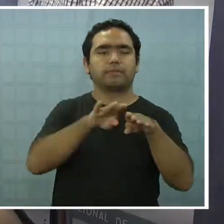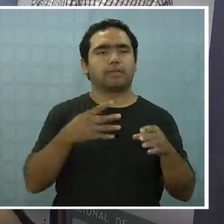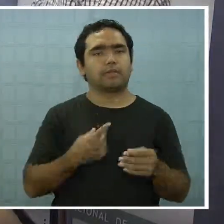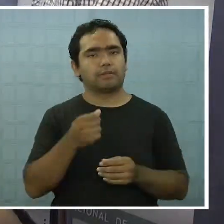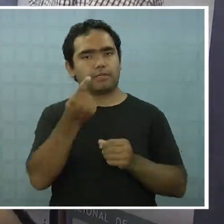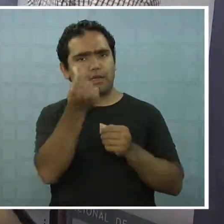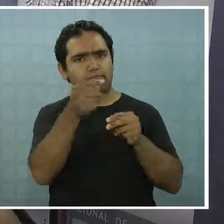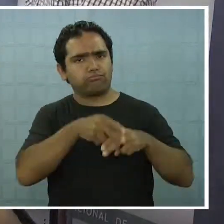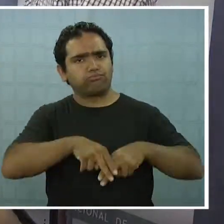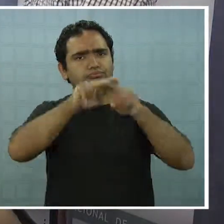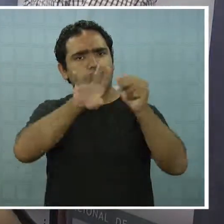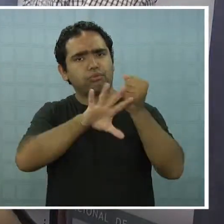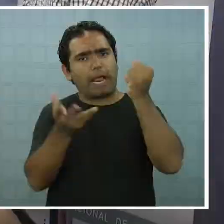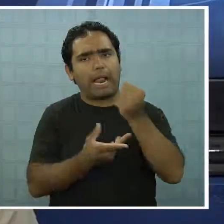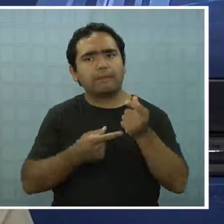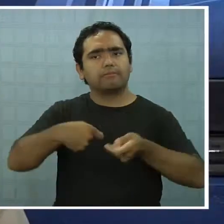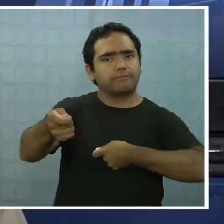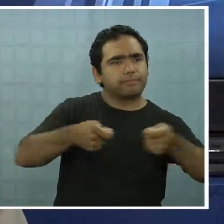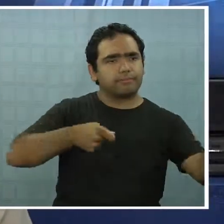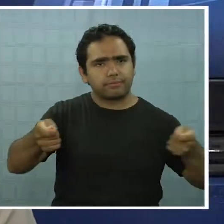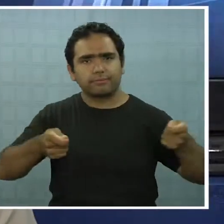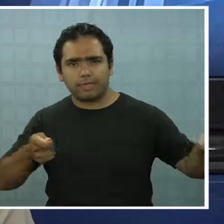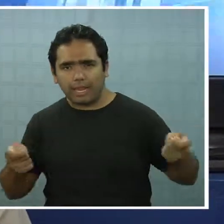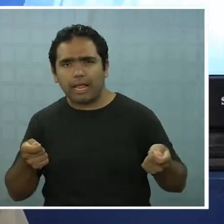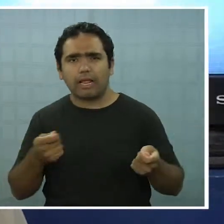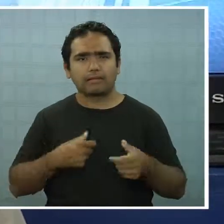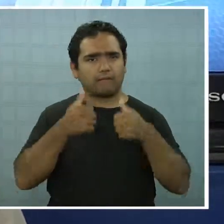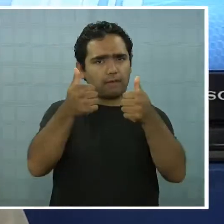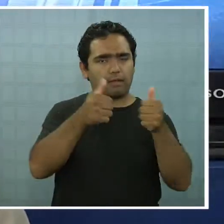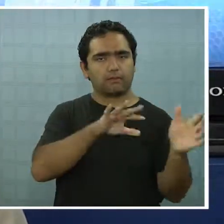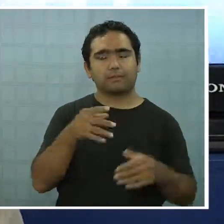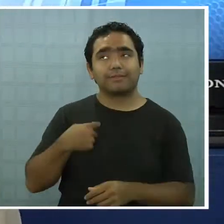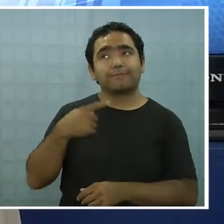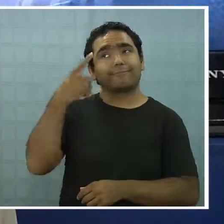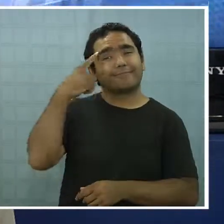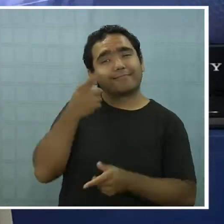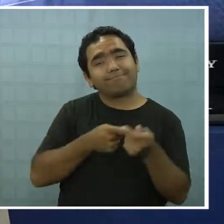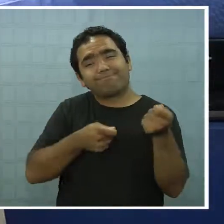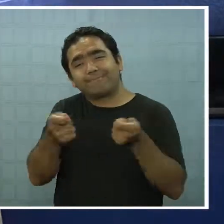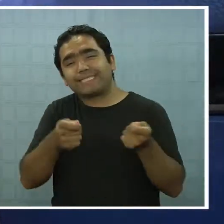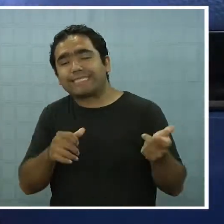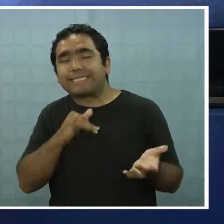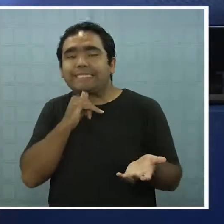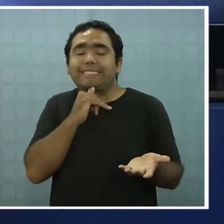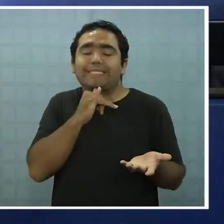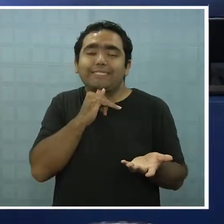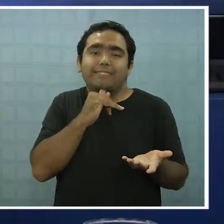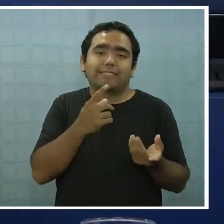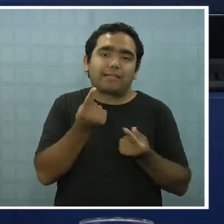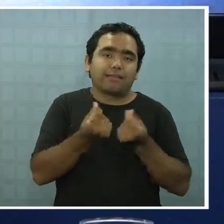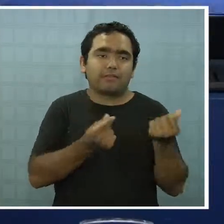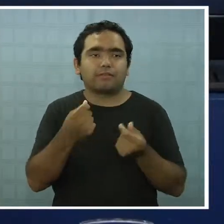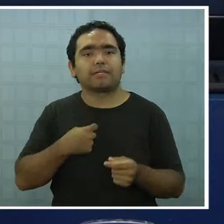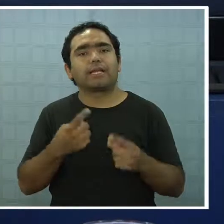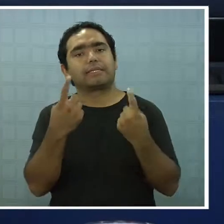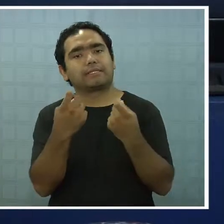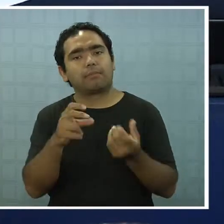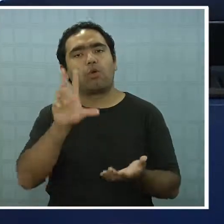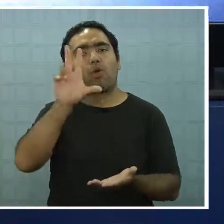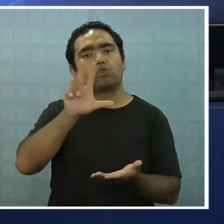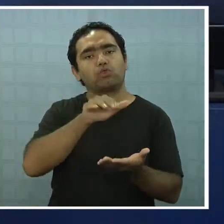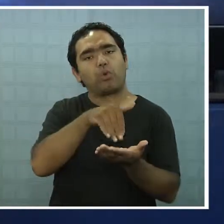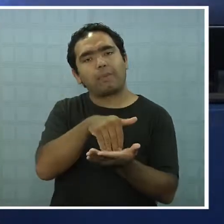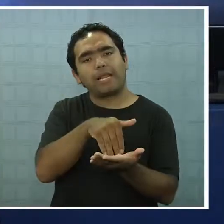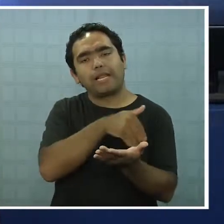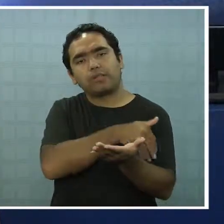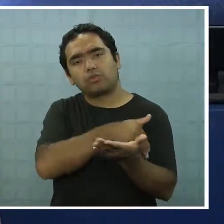tanto? No estoy segura si vamos a alcanzar para tanto. Por eso que es tan importante que consigamos esos 8.200 millones, que es